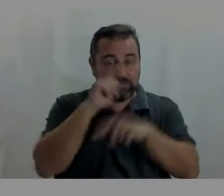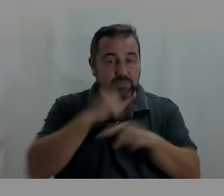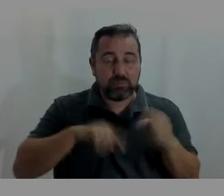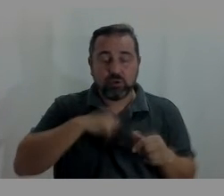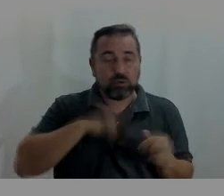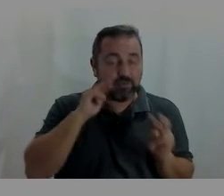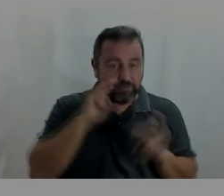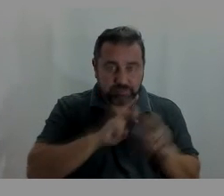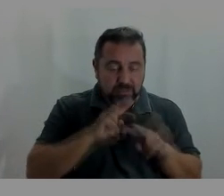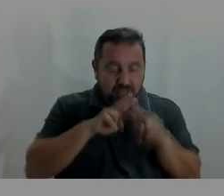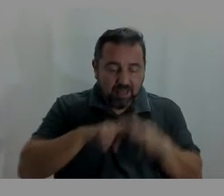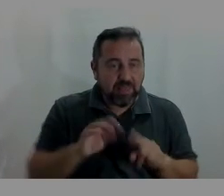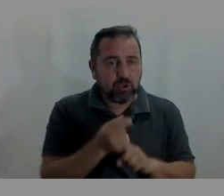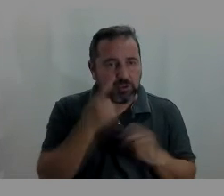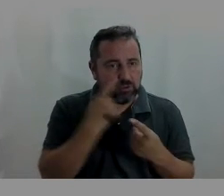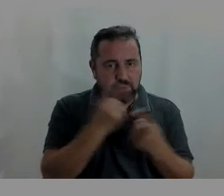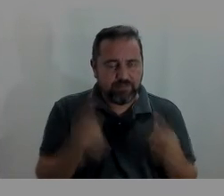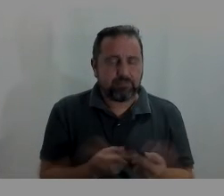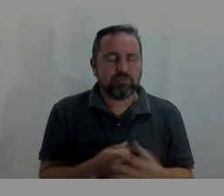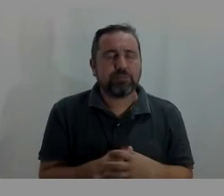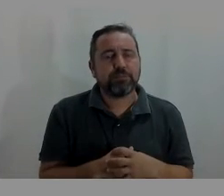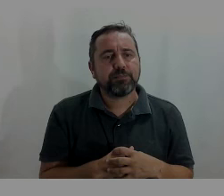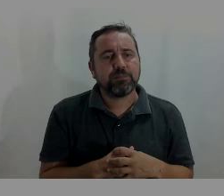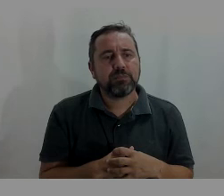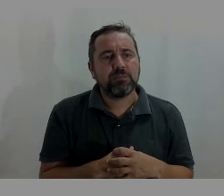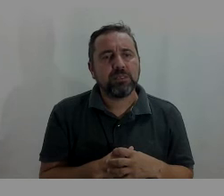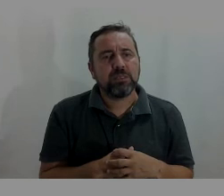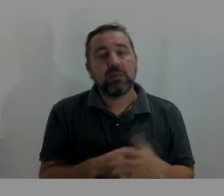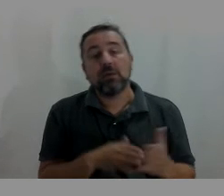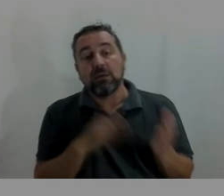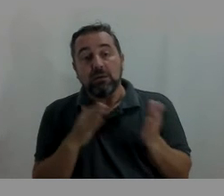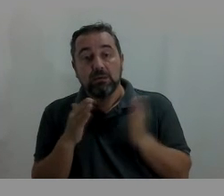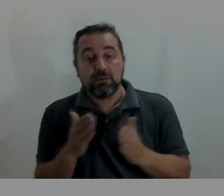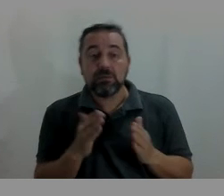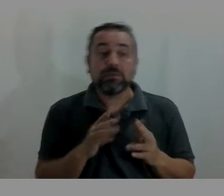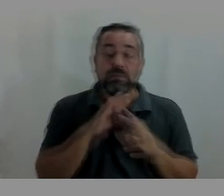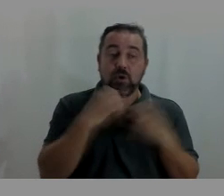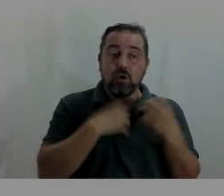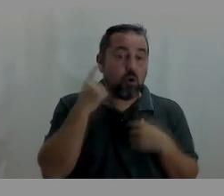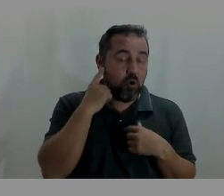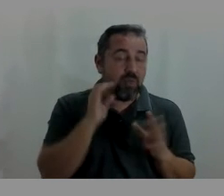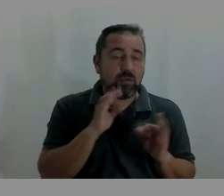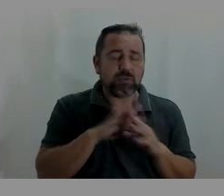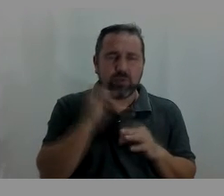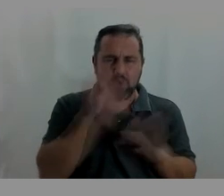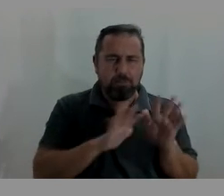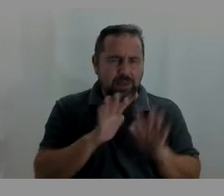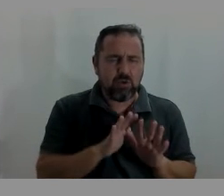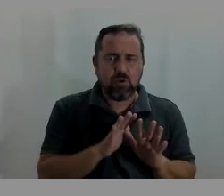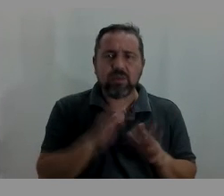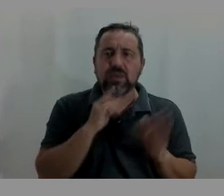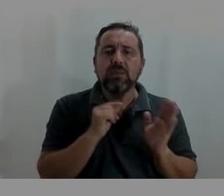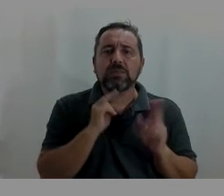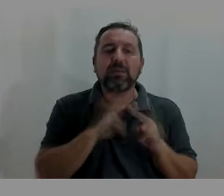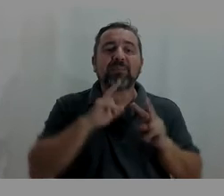cuando hacemos el diagnóstico. ¿Vale? Por otro lado, el oído es un órgano muy complejo y desde el punto de